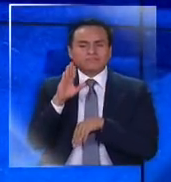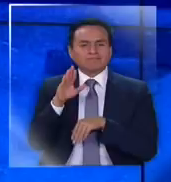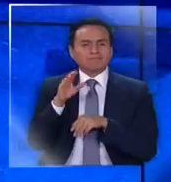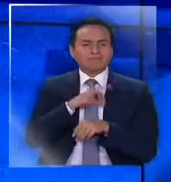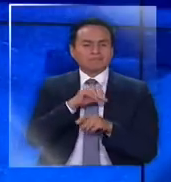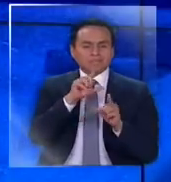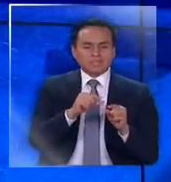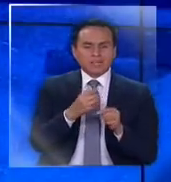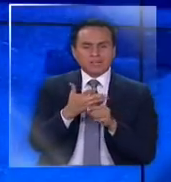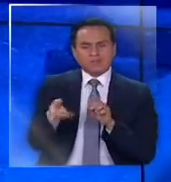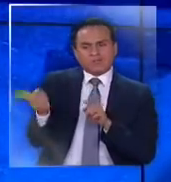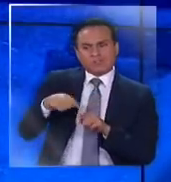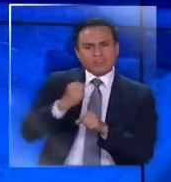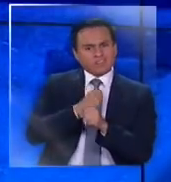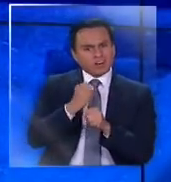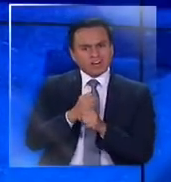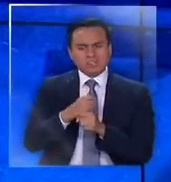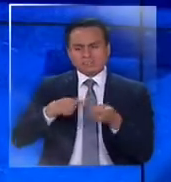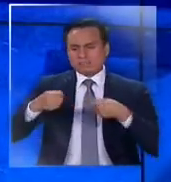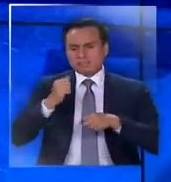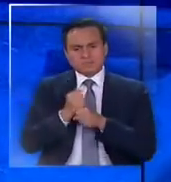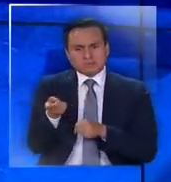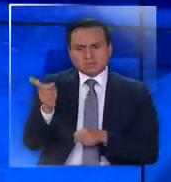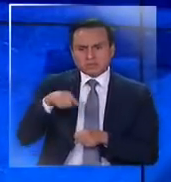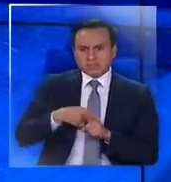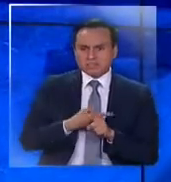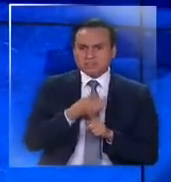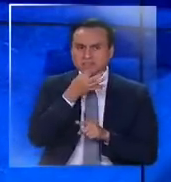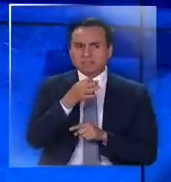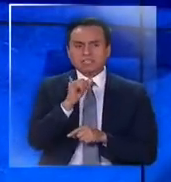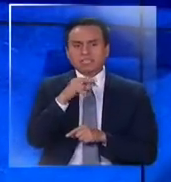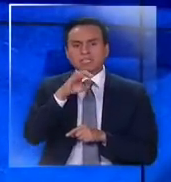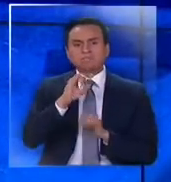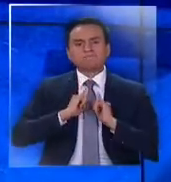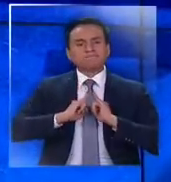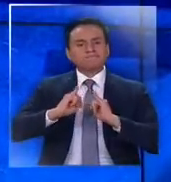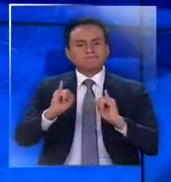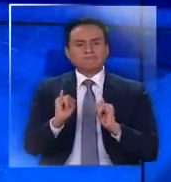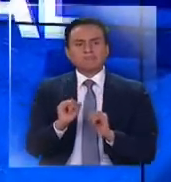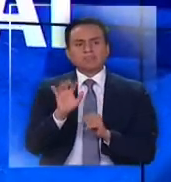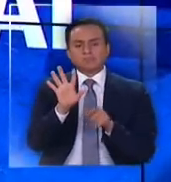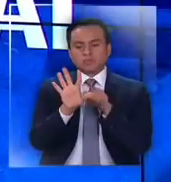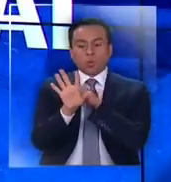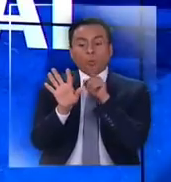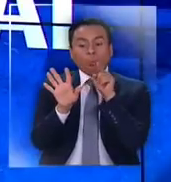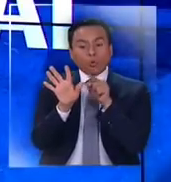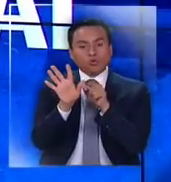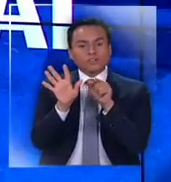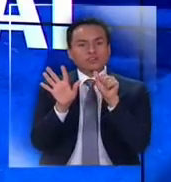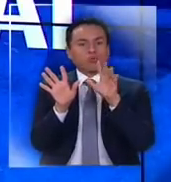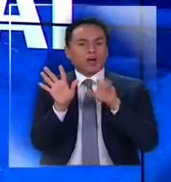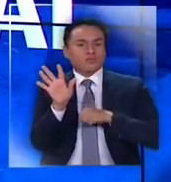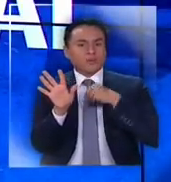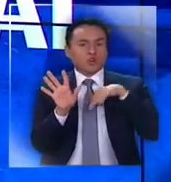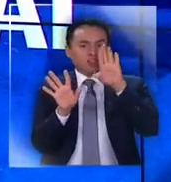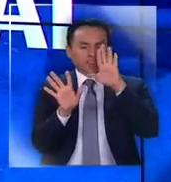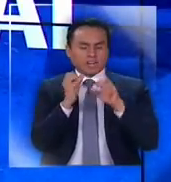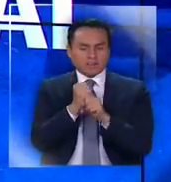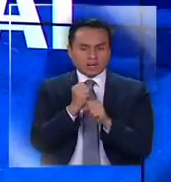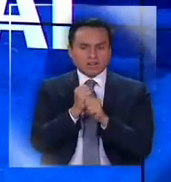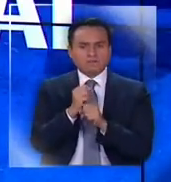de vuelta en el trabajo, de vuelta en el mercado laboral. Según las cifras entregadas por INE, 1 de cada 5 personas mayores de 65 años trabaja,